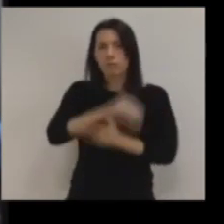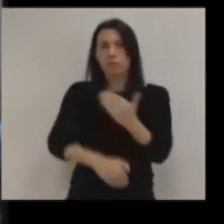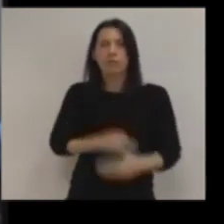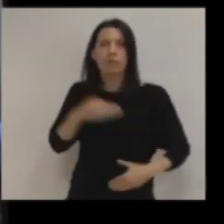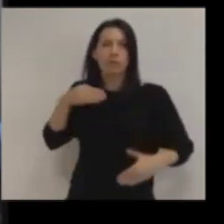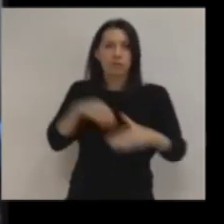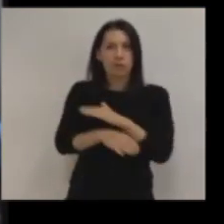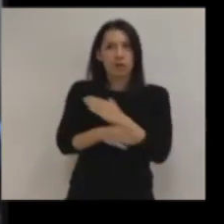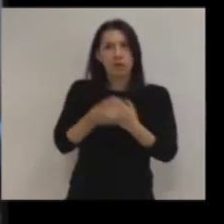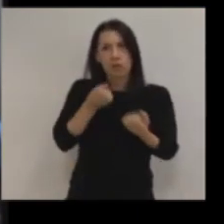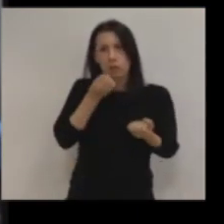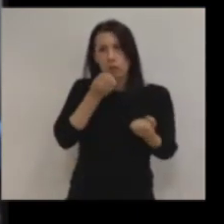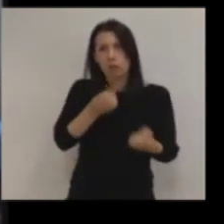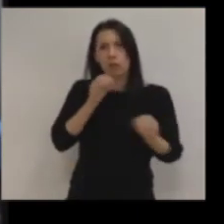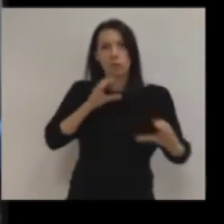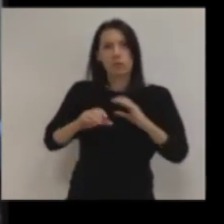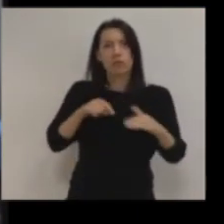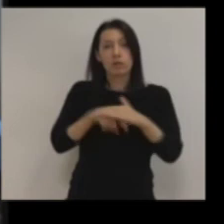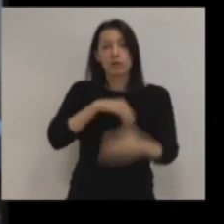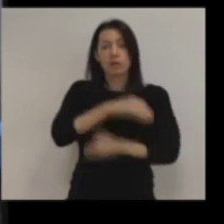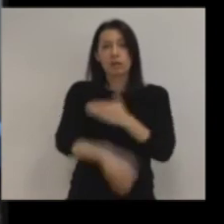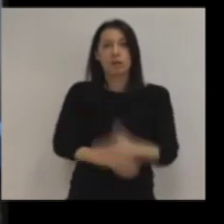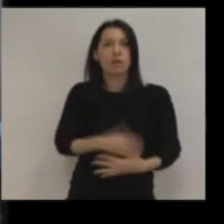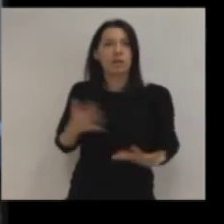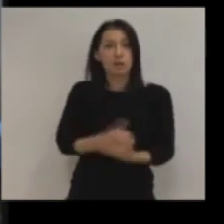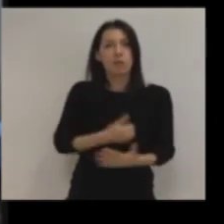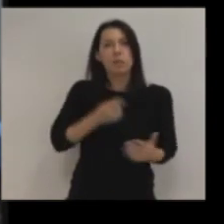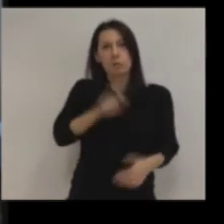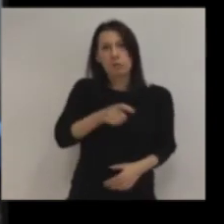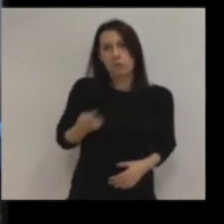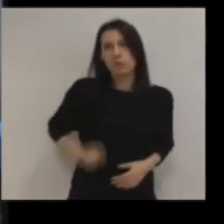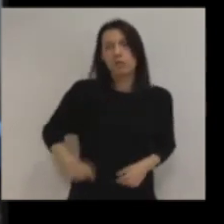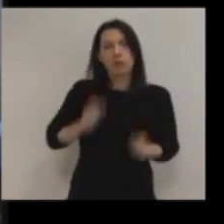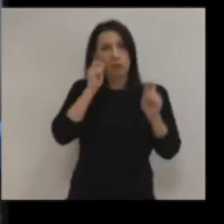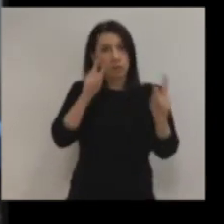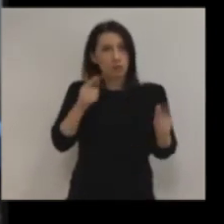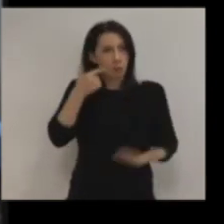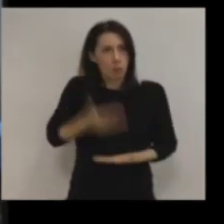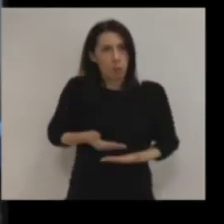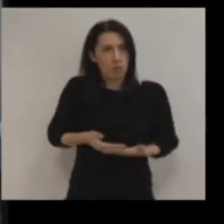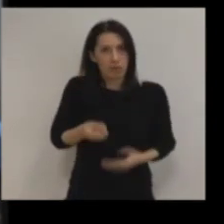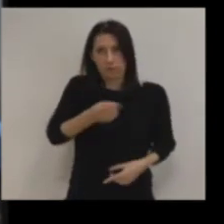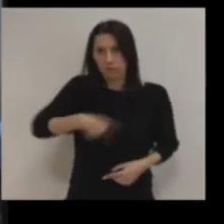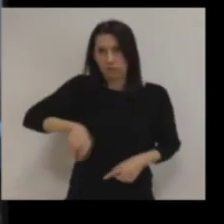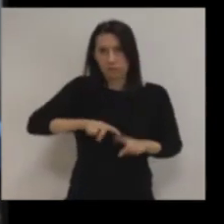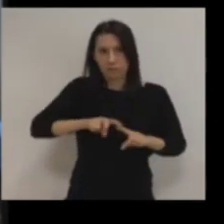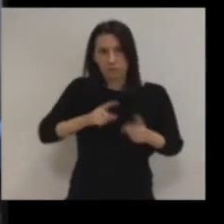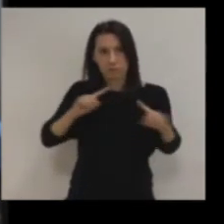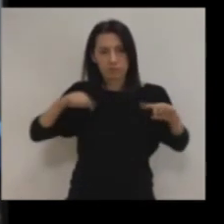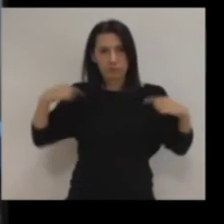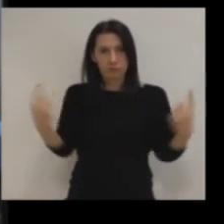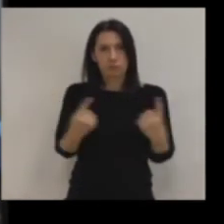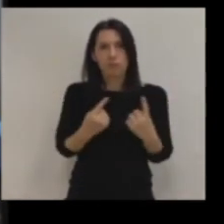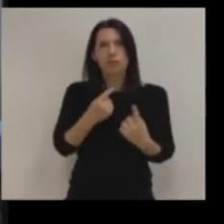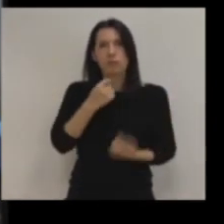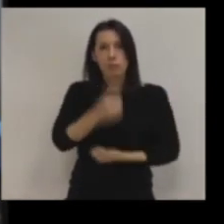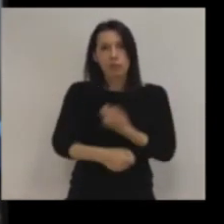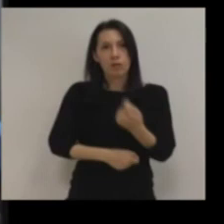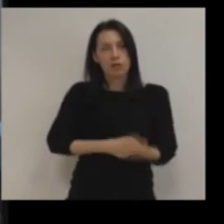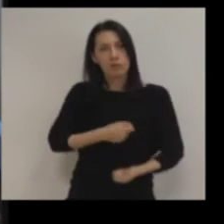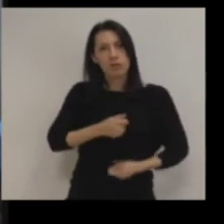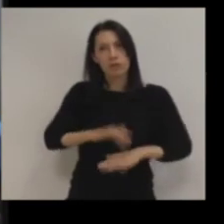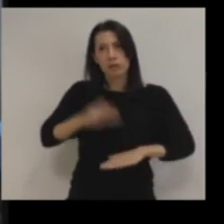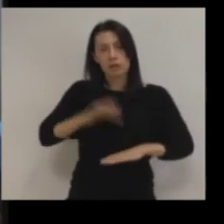los procedimientos, y que los profesionales, y soy consciente de ello y prueba de ello, sois los que estáis aquí, sois cada vez más sensibles a